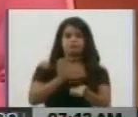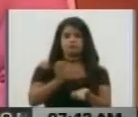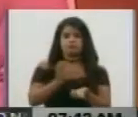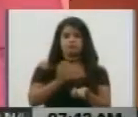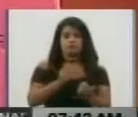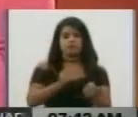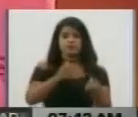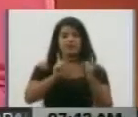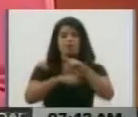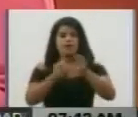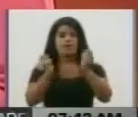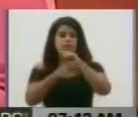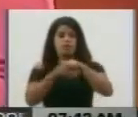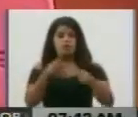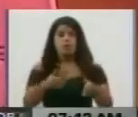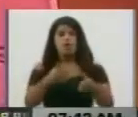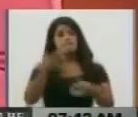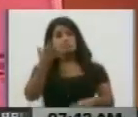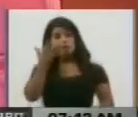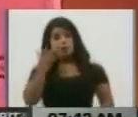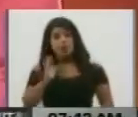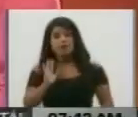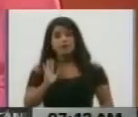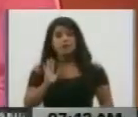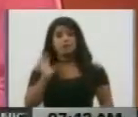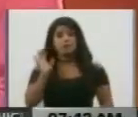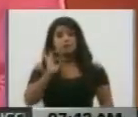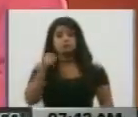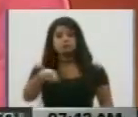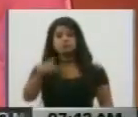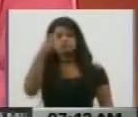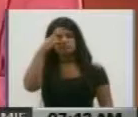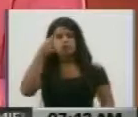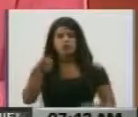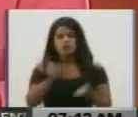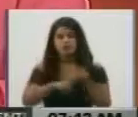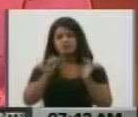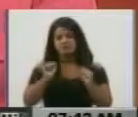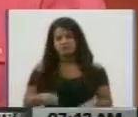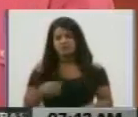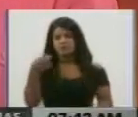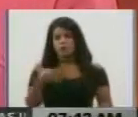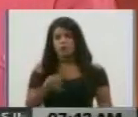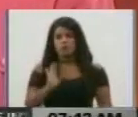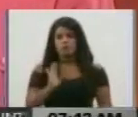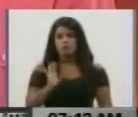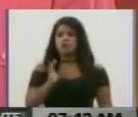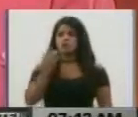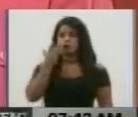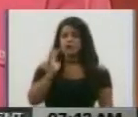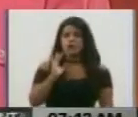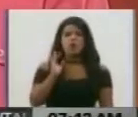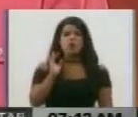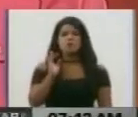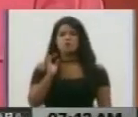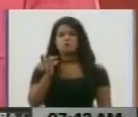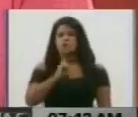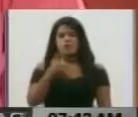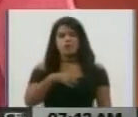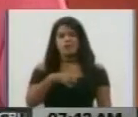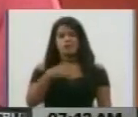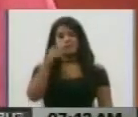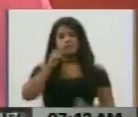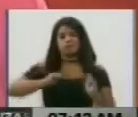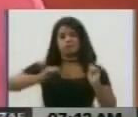con una alta probabilidad en estos próximos días. Realmente hay muy mínimas posibilidades,